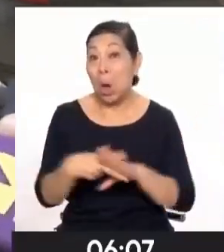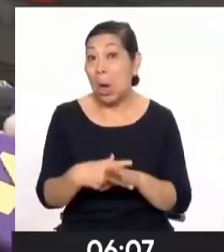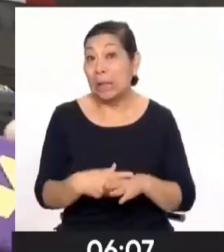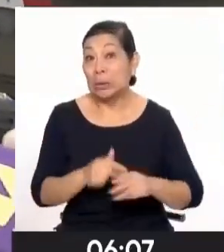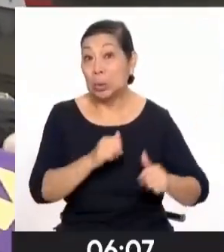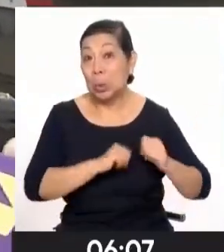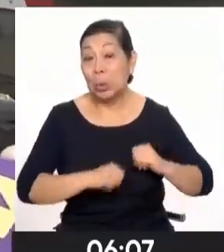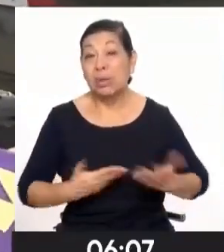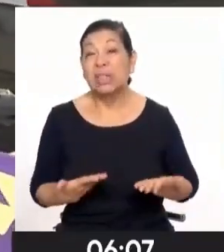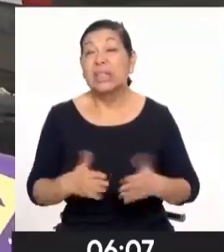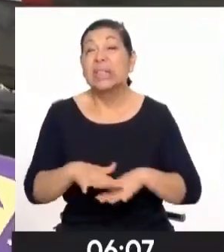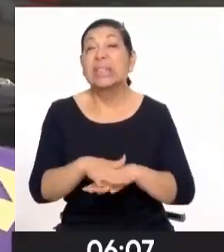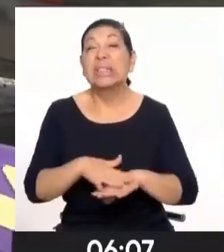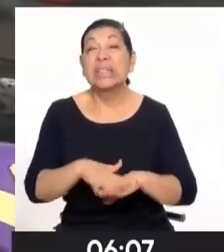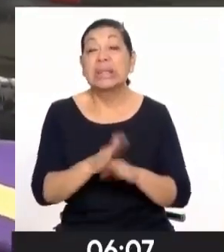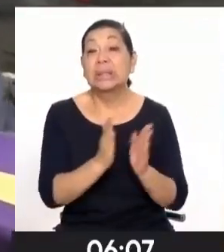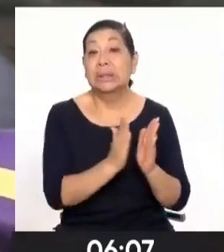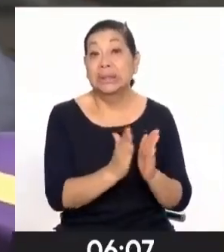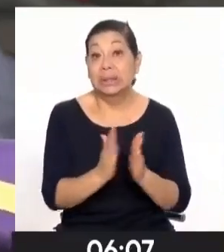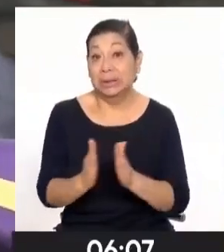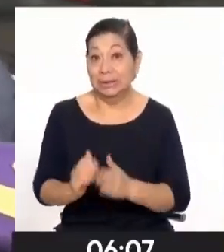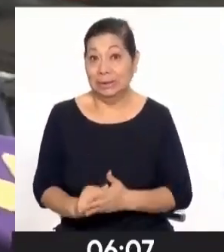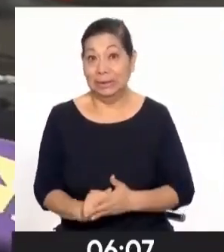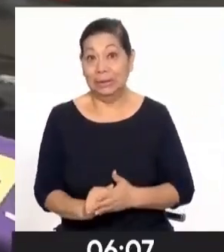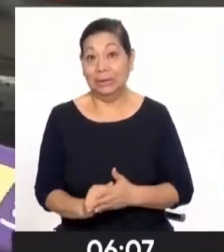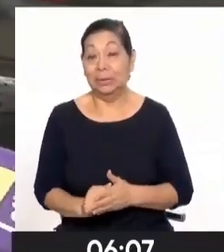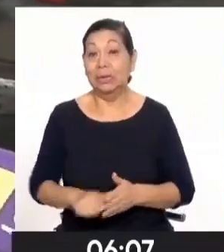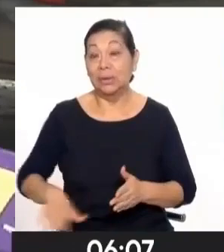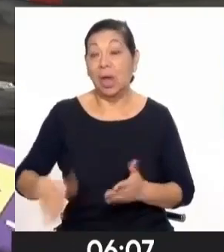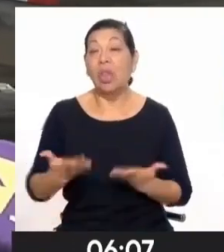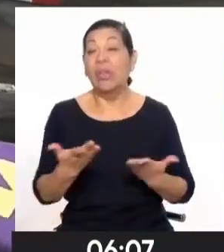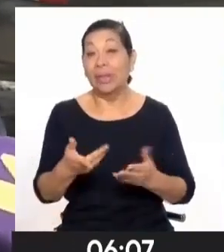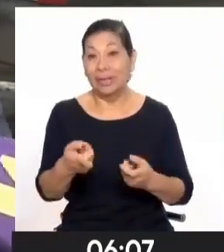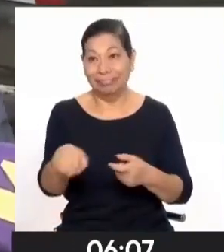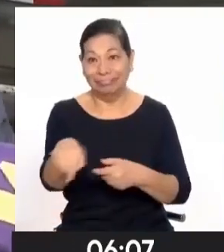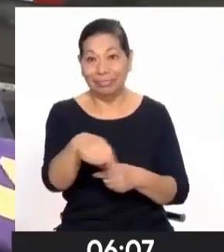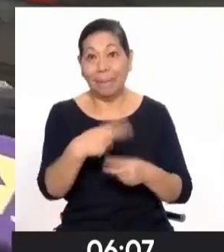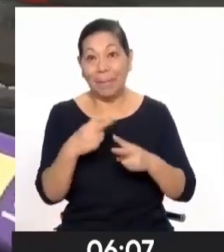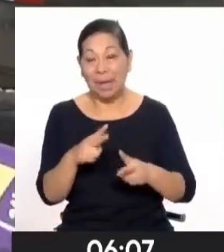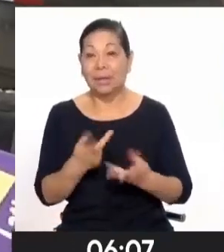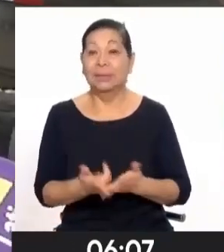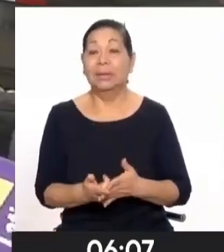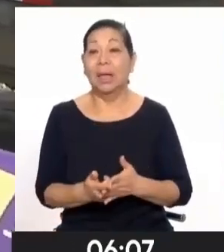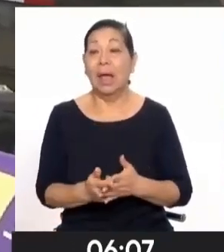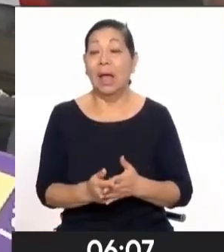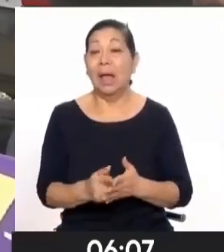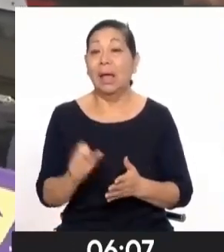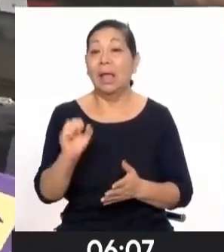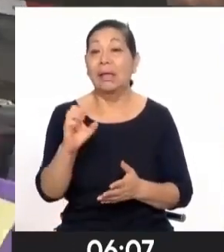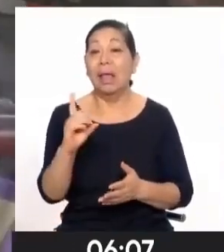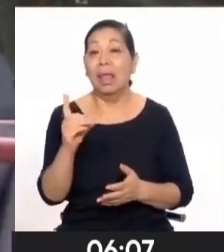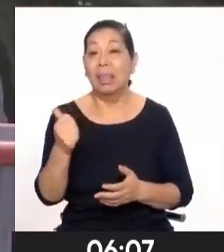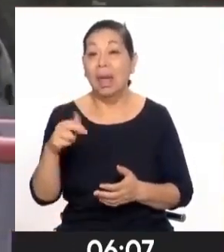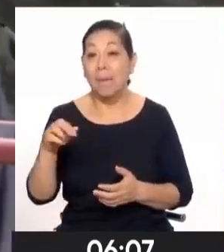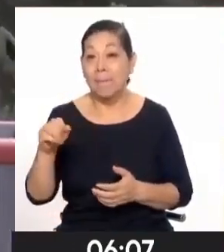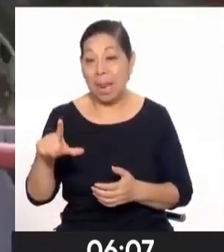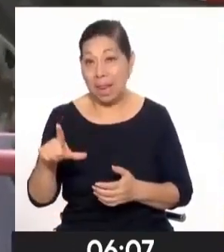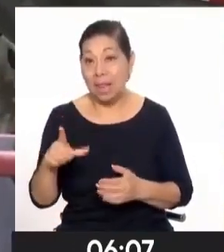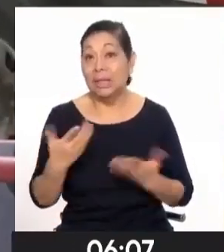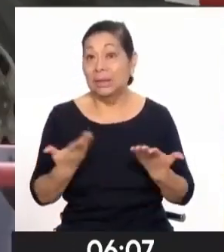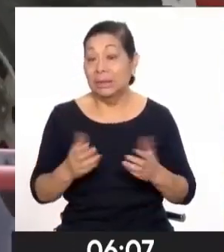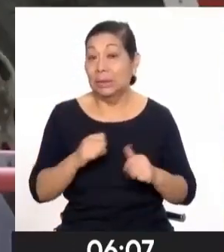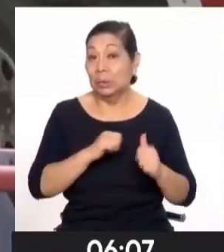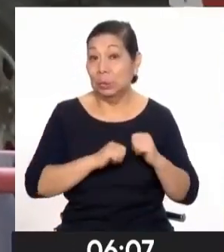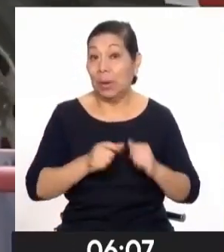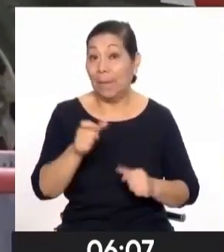Cuál es el planeamiento estratégico que han establecido los funcionarios de la entidad verificar Cuáles son las labores de contingencia estos hechos